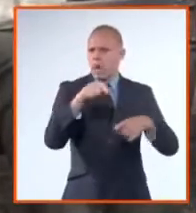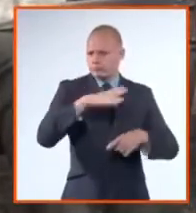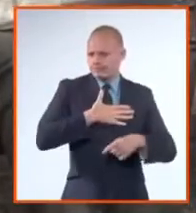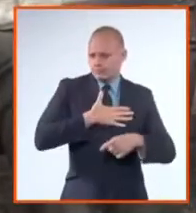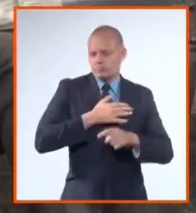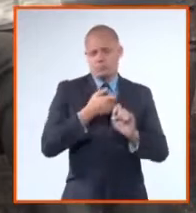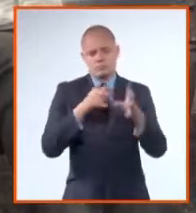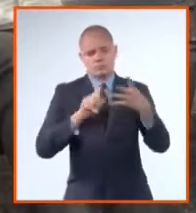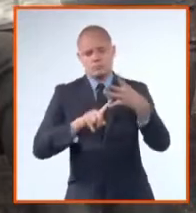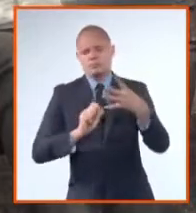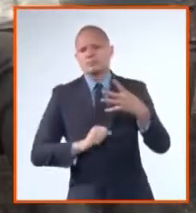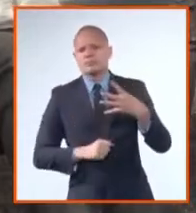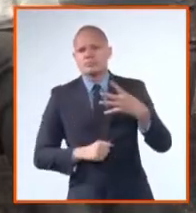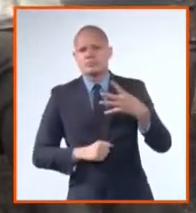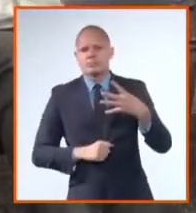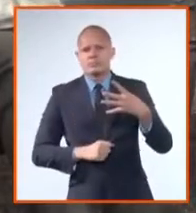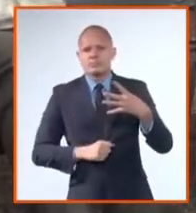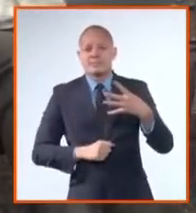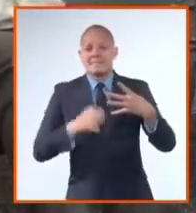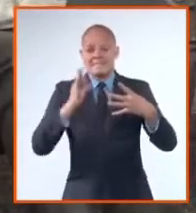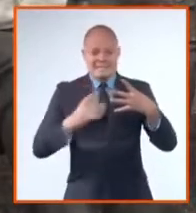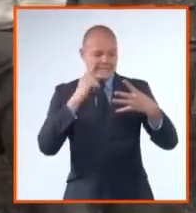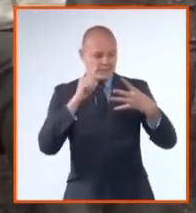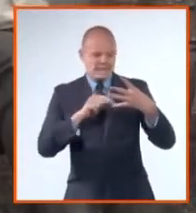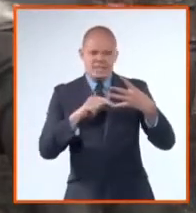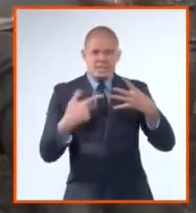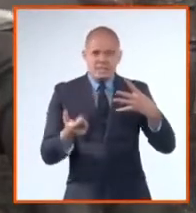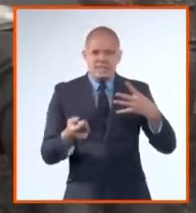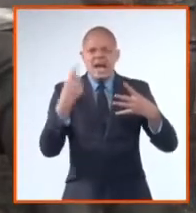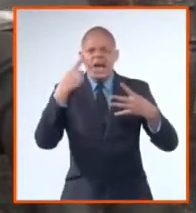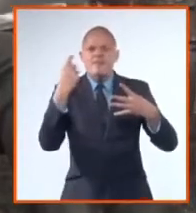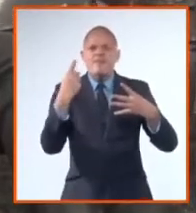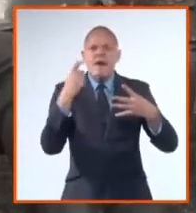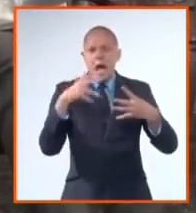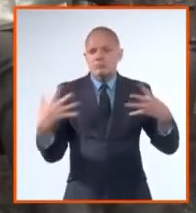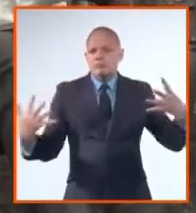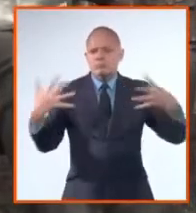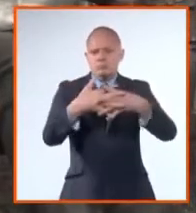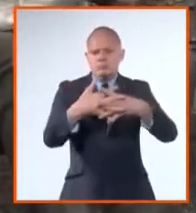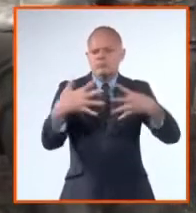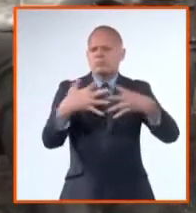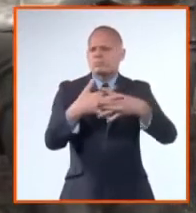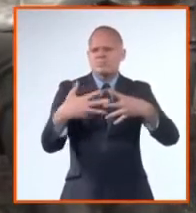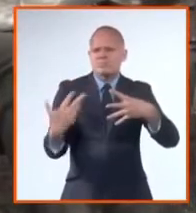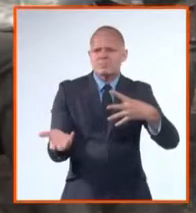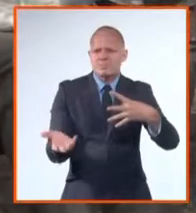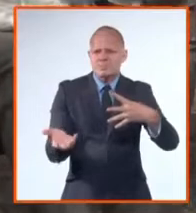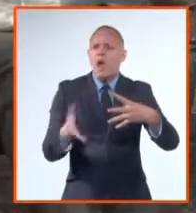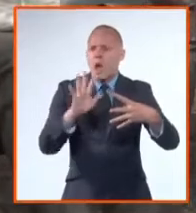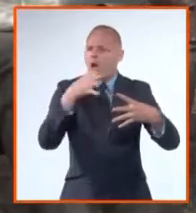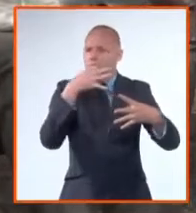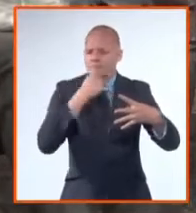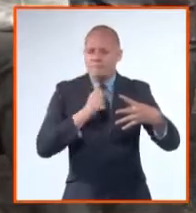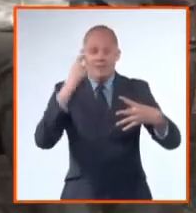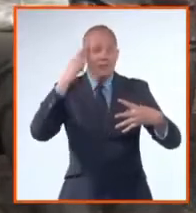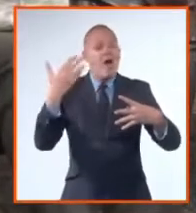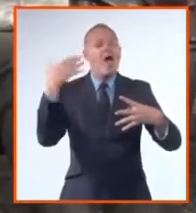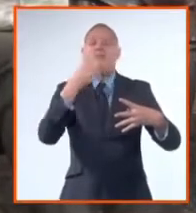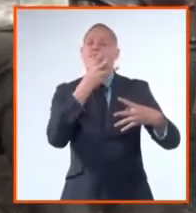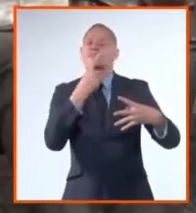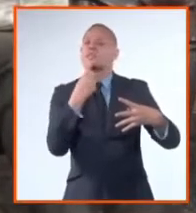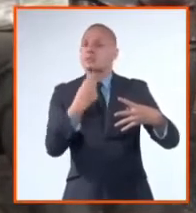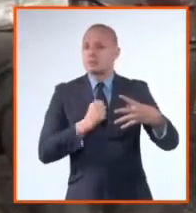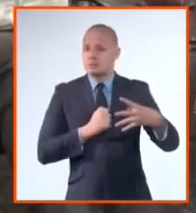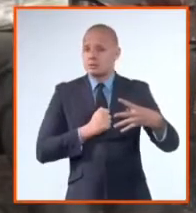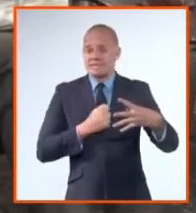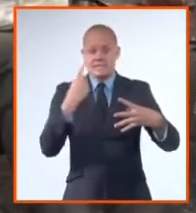patria. Un cuarto aspecto relacionado con la integración. Yo traía algo por aquí que decía Fidel, no hay quien pueda